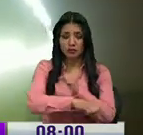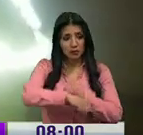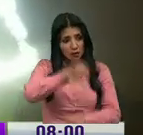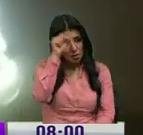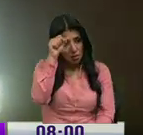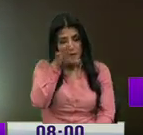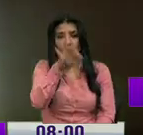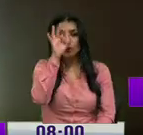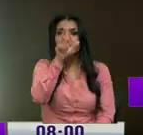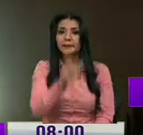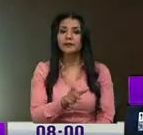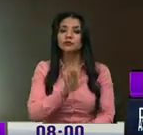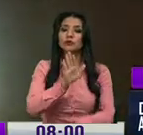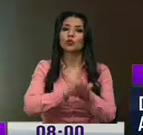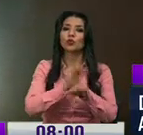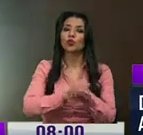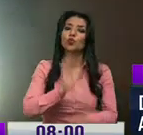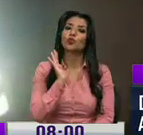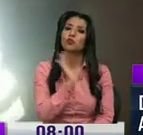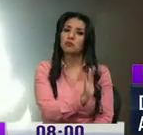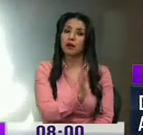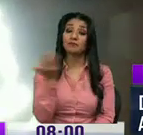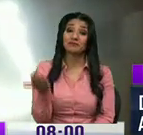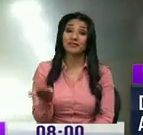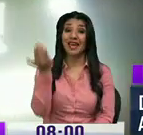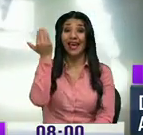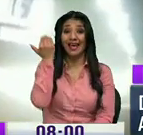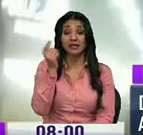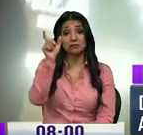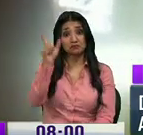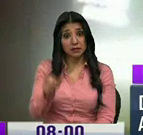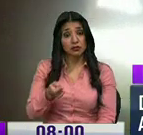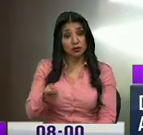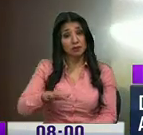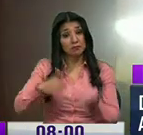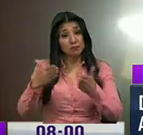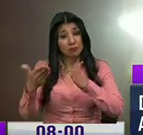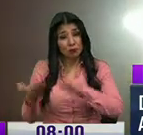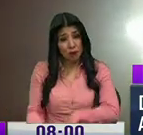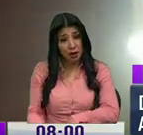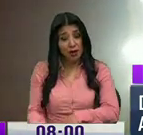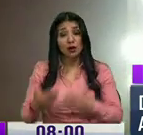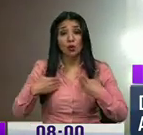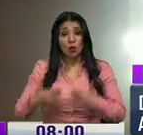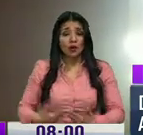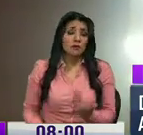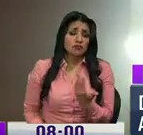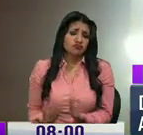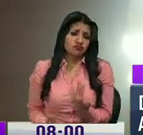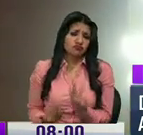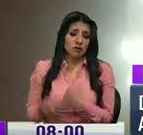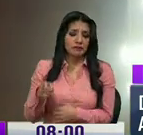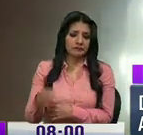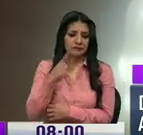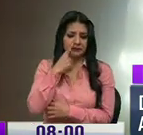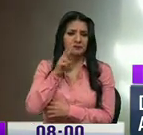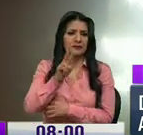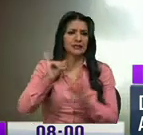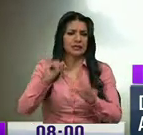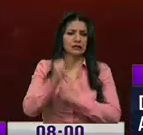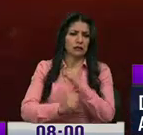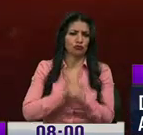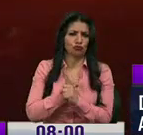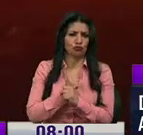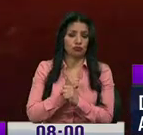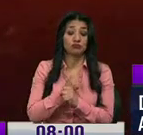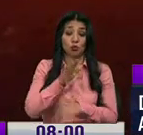busca del presunto responsable del asesinato y posterior incineración del cuerpo de un hombre de más o menos 26 años de edad.